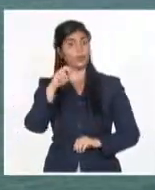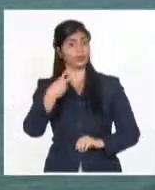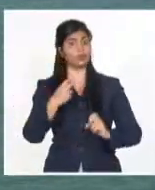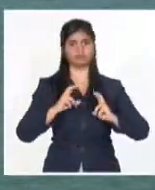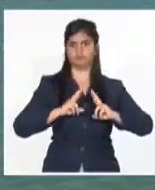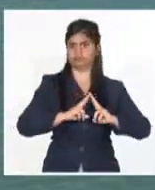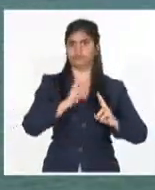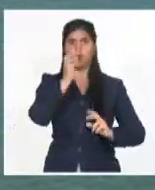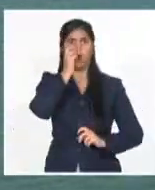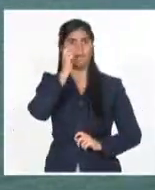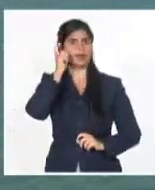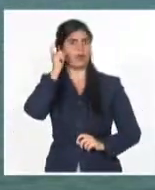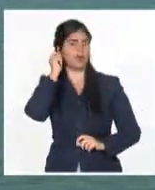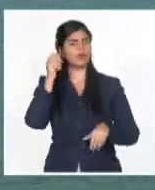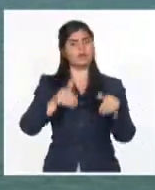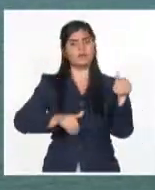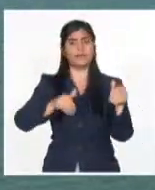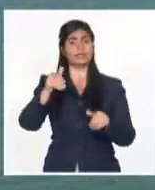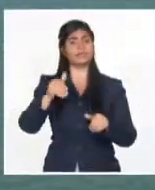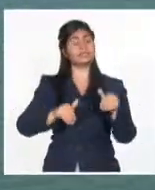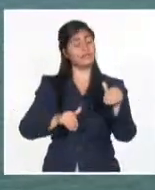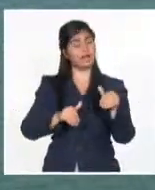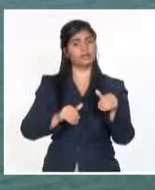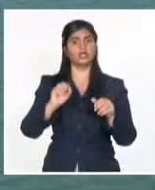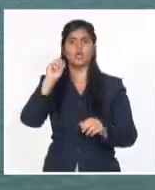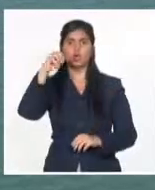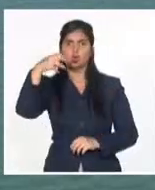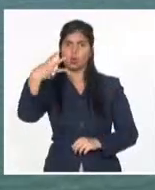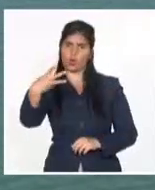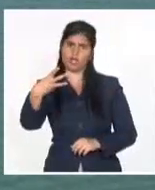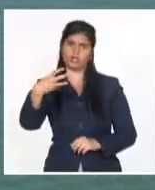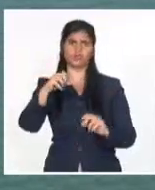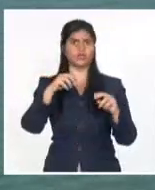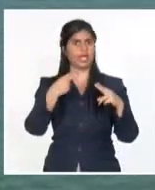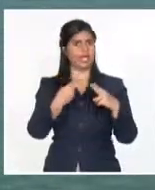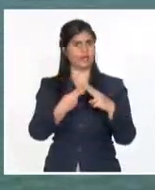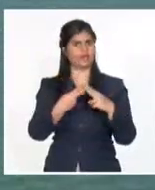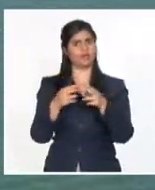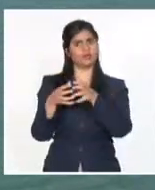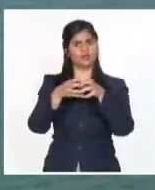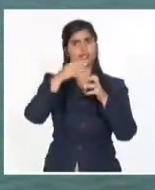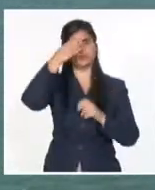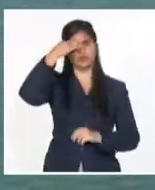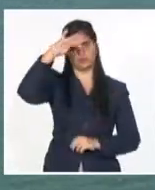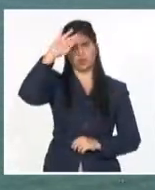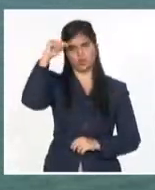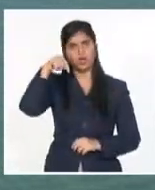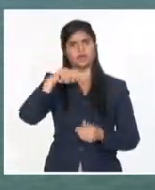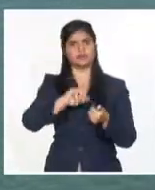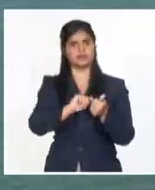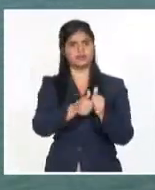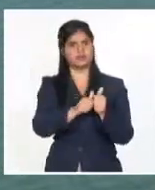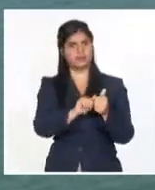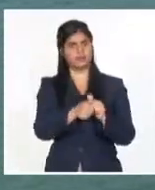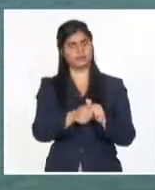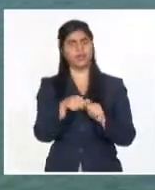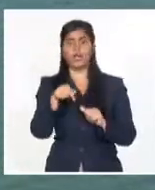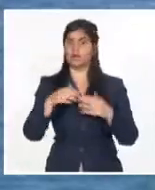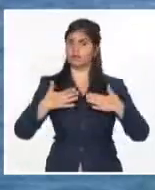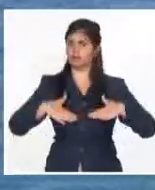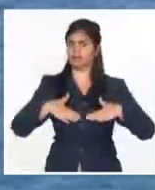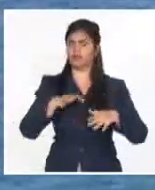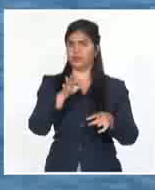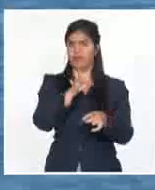Carlos Ajete participaron en las cuatro preseas de nuestro equipo en este deporte. Ahora estamos a la espera del inicio